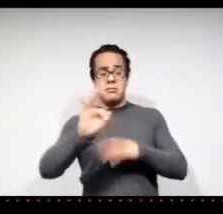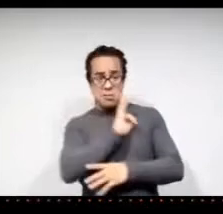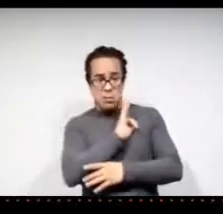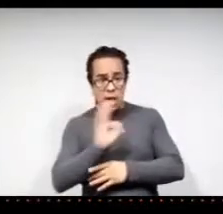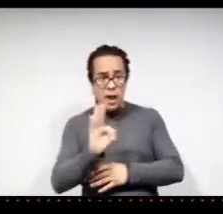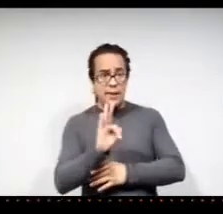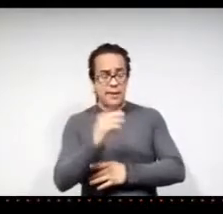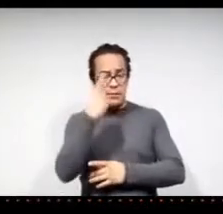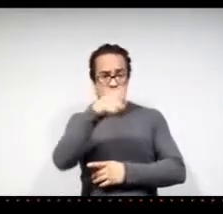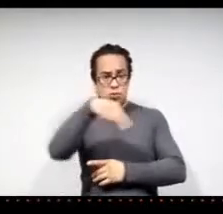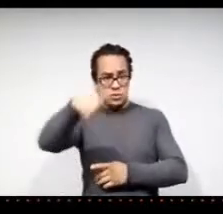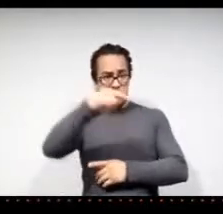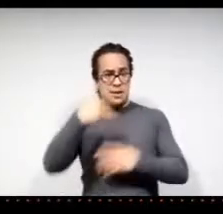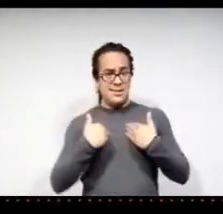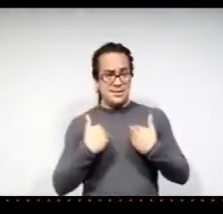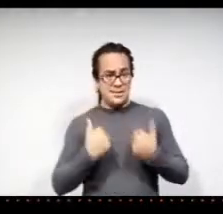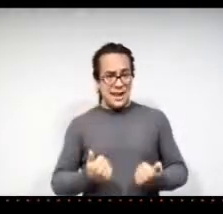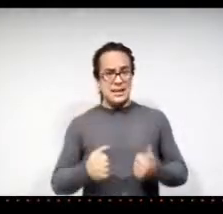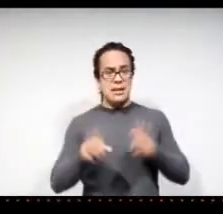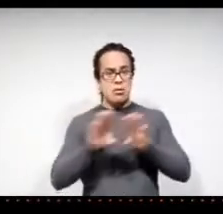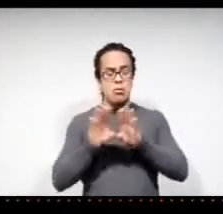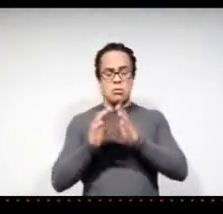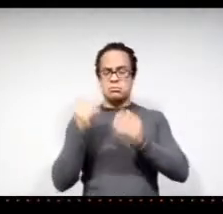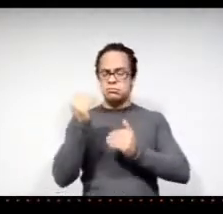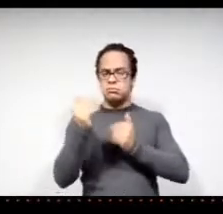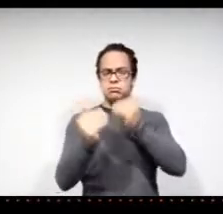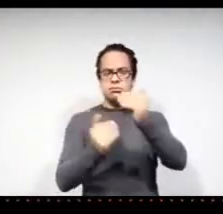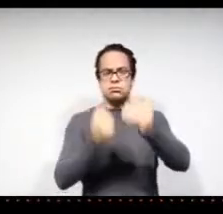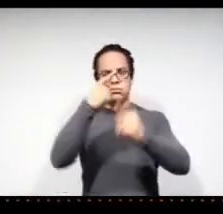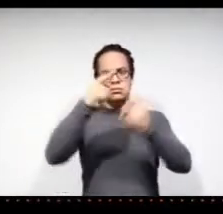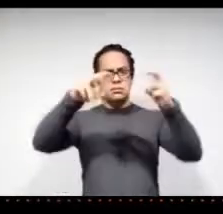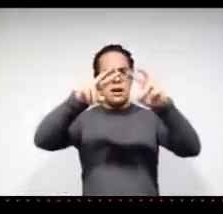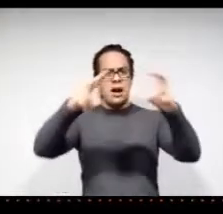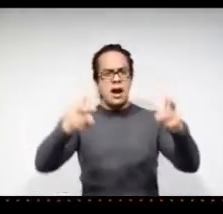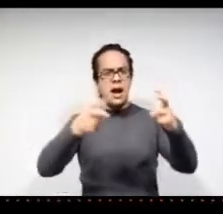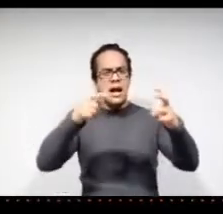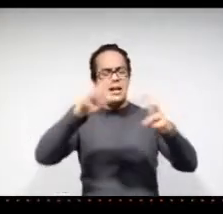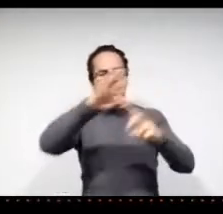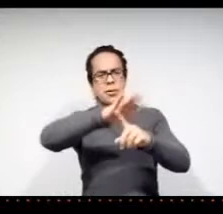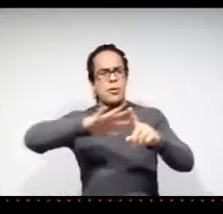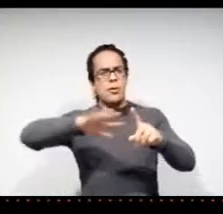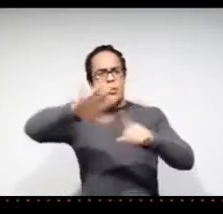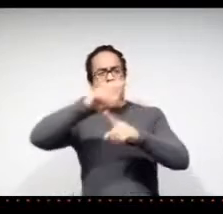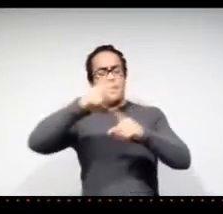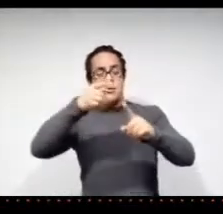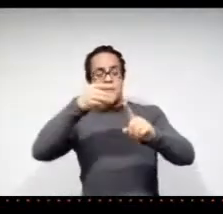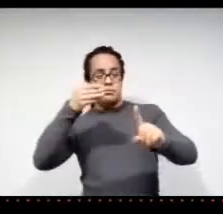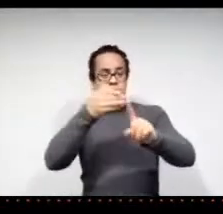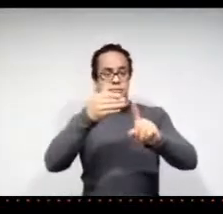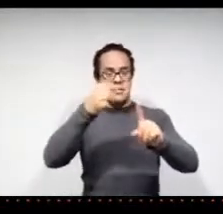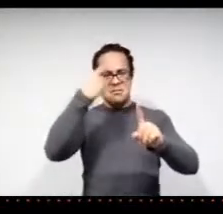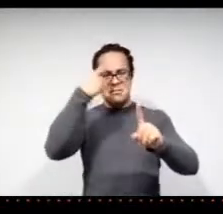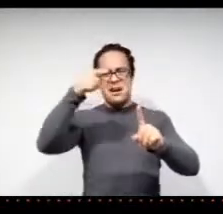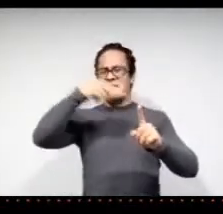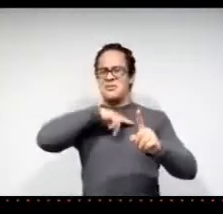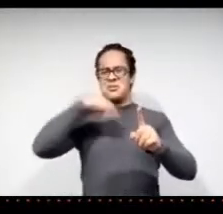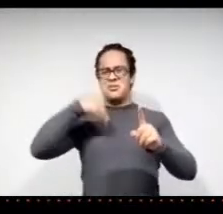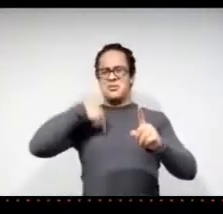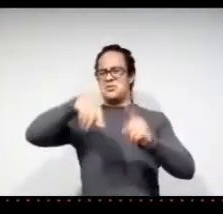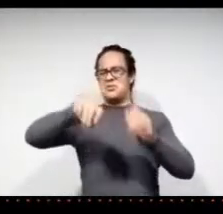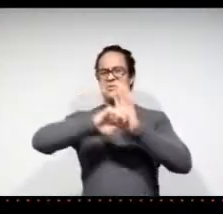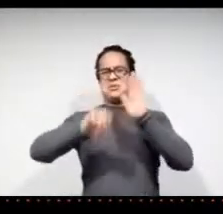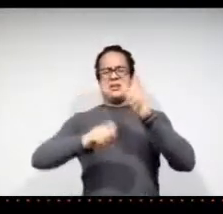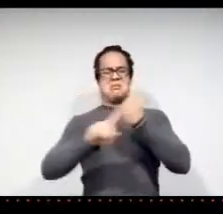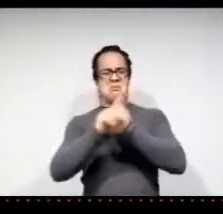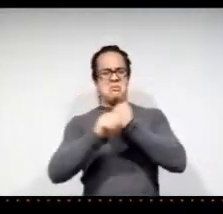para formarnos en un plano que responda a esas condiciones y no caer en los problemas, por ejemplo, de los MOOC, de